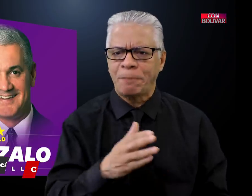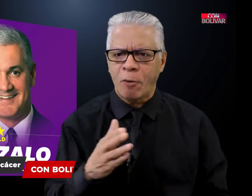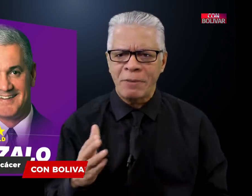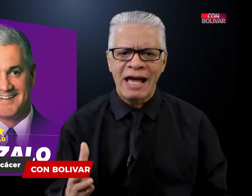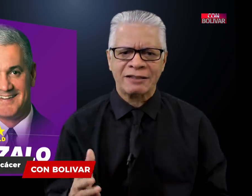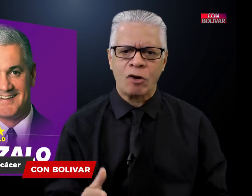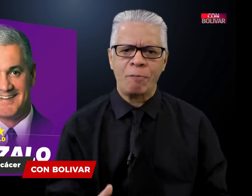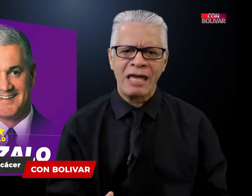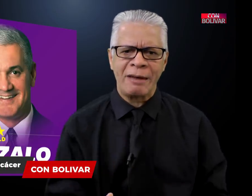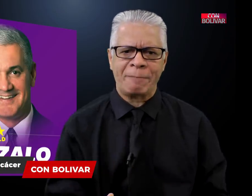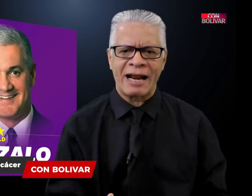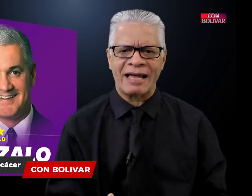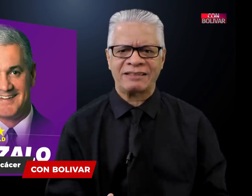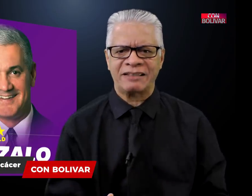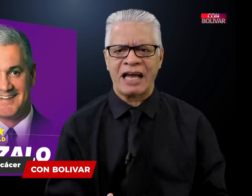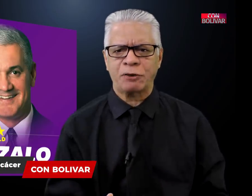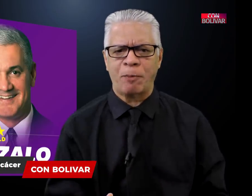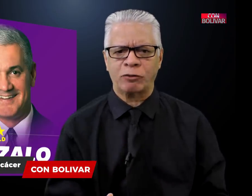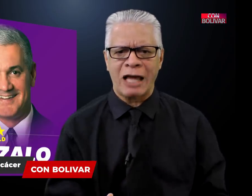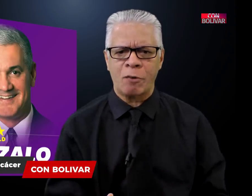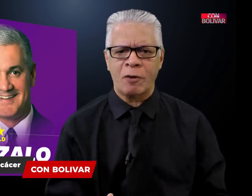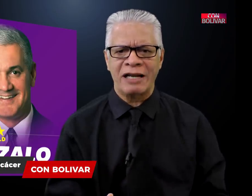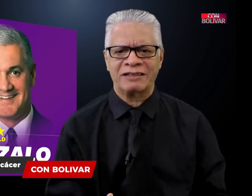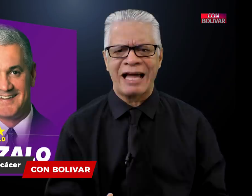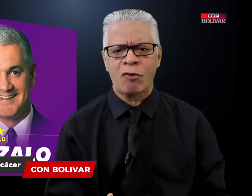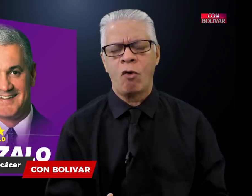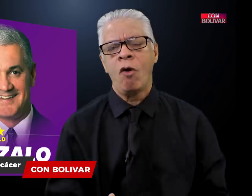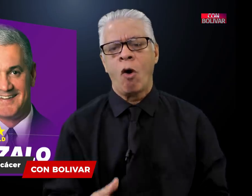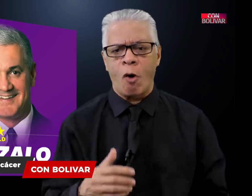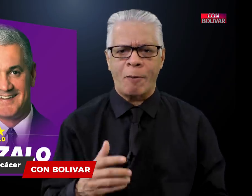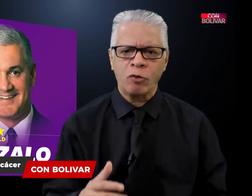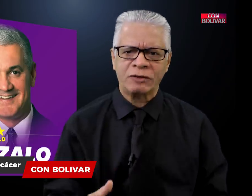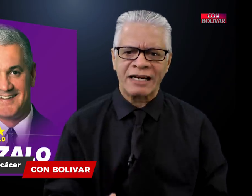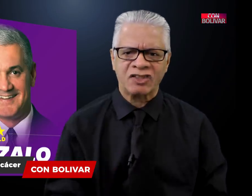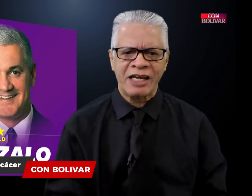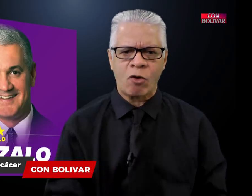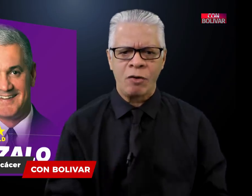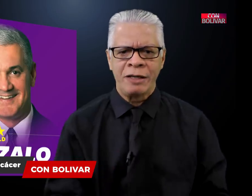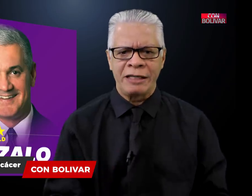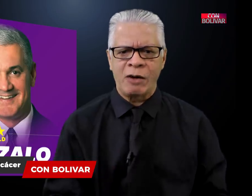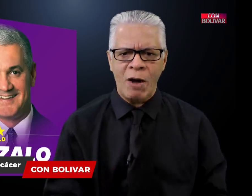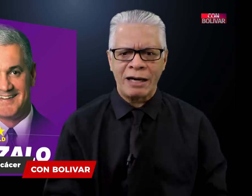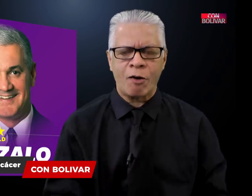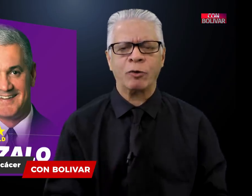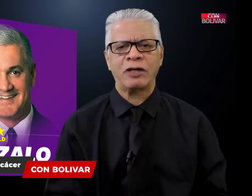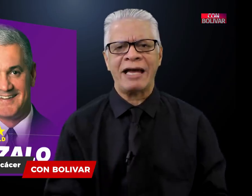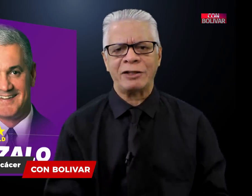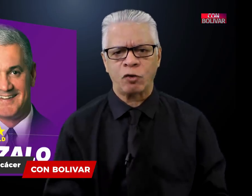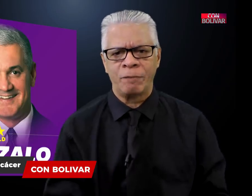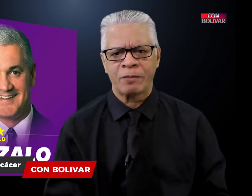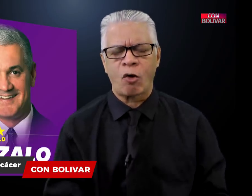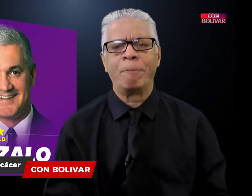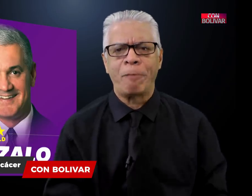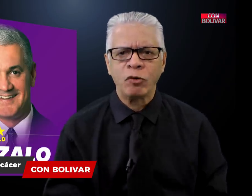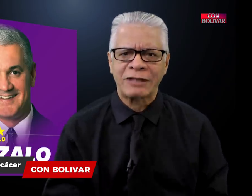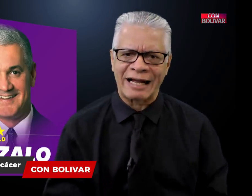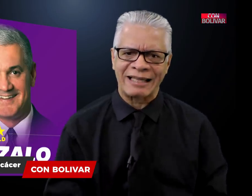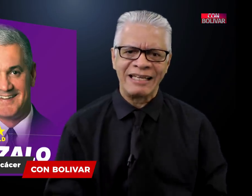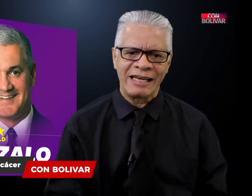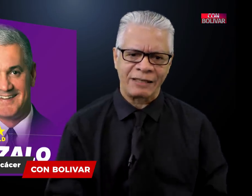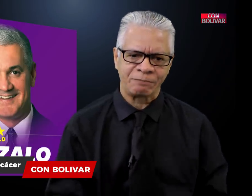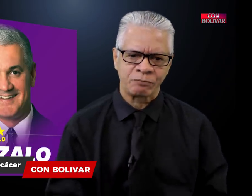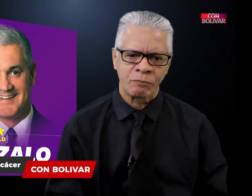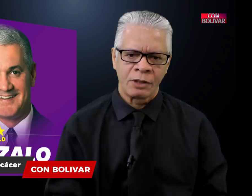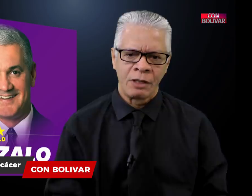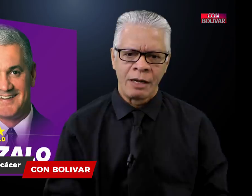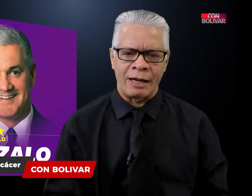Puede expropiarse un bien para que éste sea explotado por el Estado o por un tercero, igual como se ha hecho con Punta